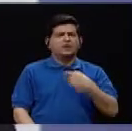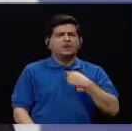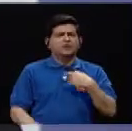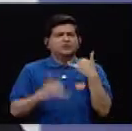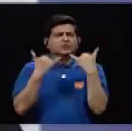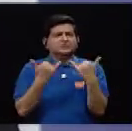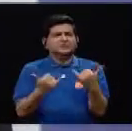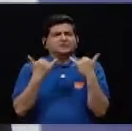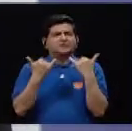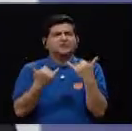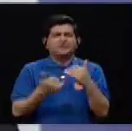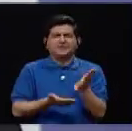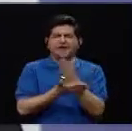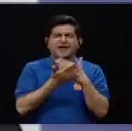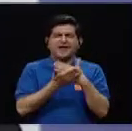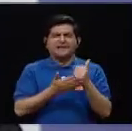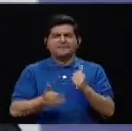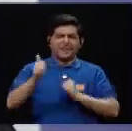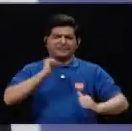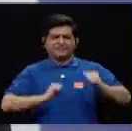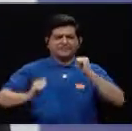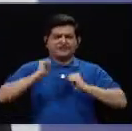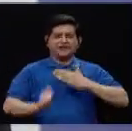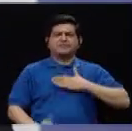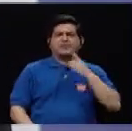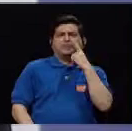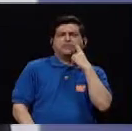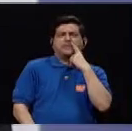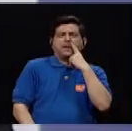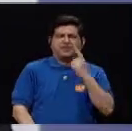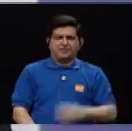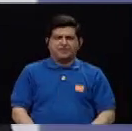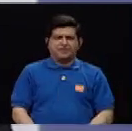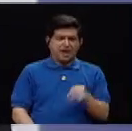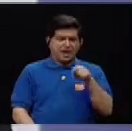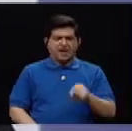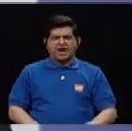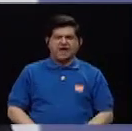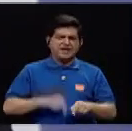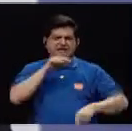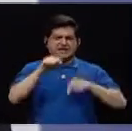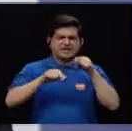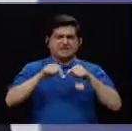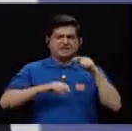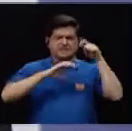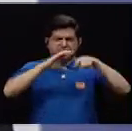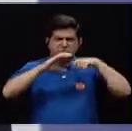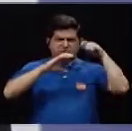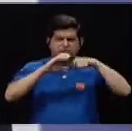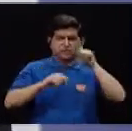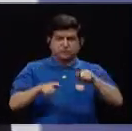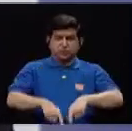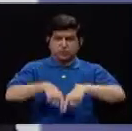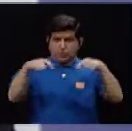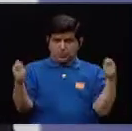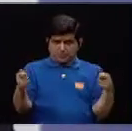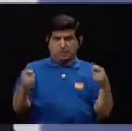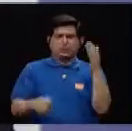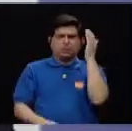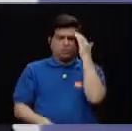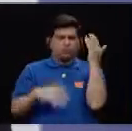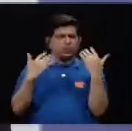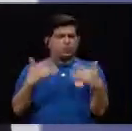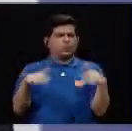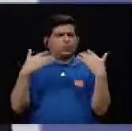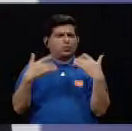vengo con esa, digamos, con eso artístico, porque además mi papá era crítico de cine en un periódico y